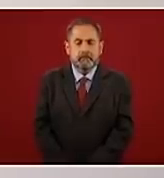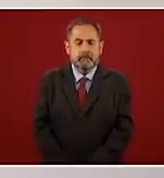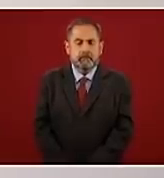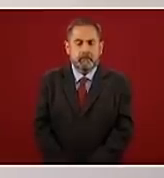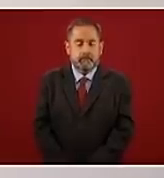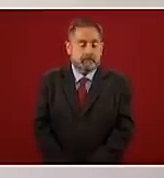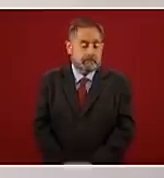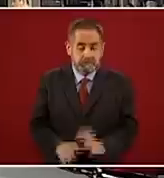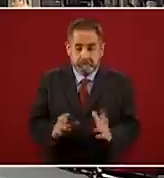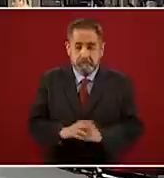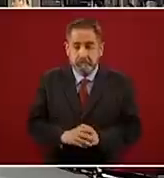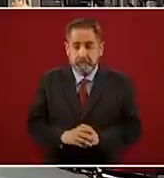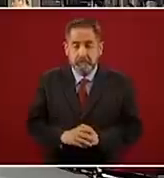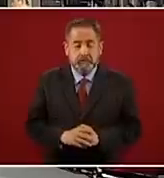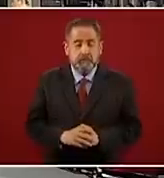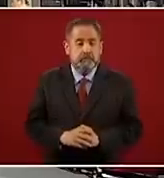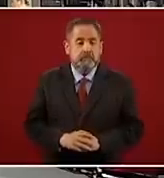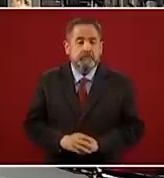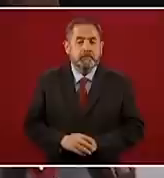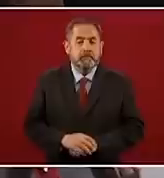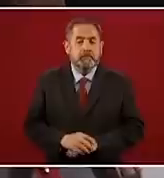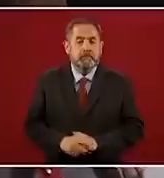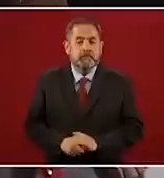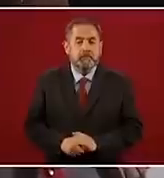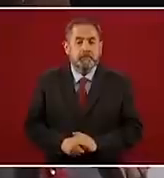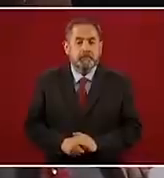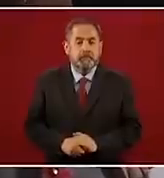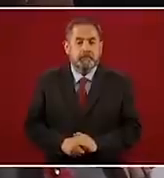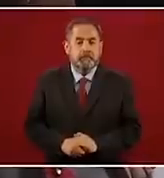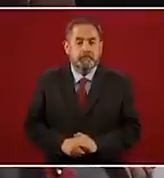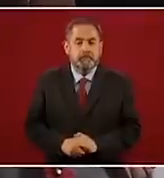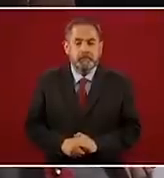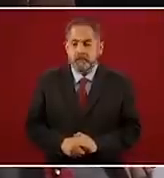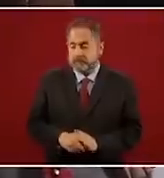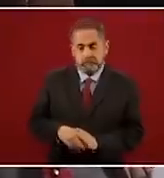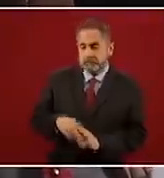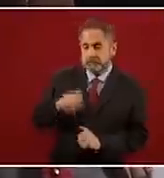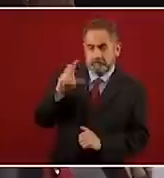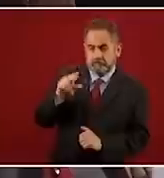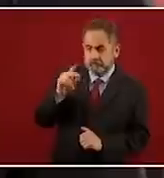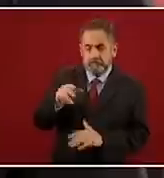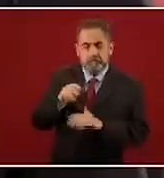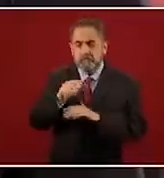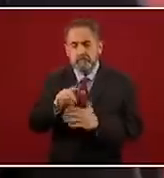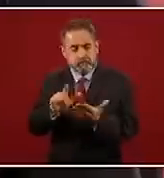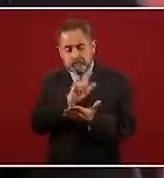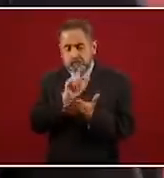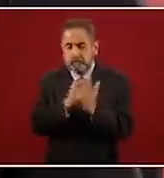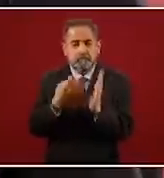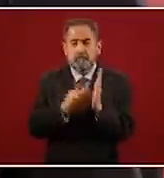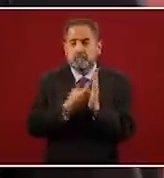Pues lo tiene. Es la ley, señor. No, es una cuestión de tipo legal.